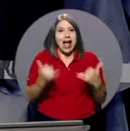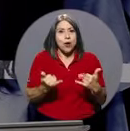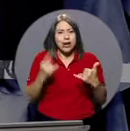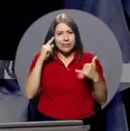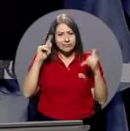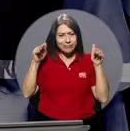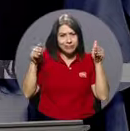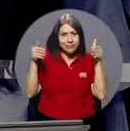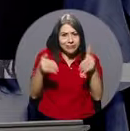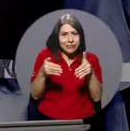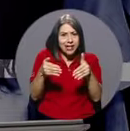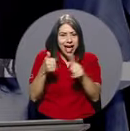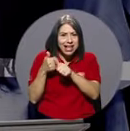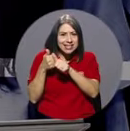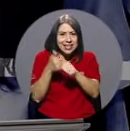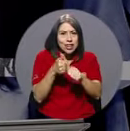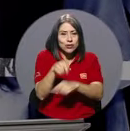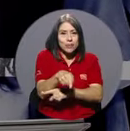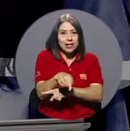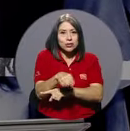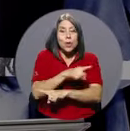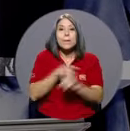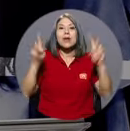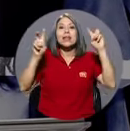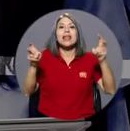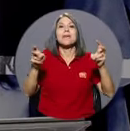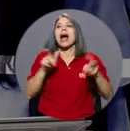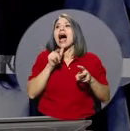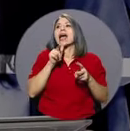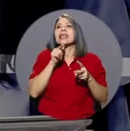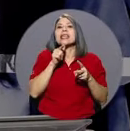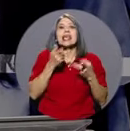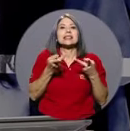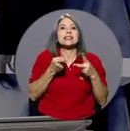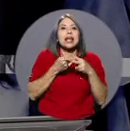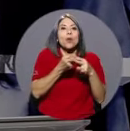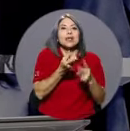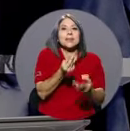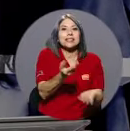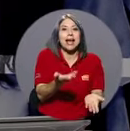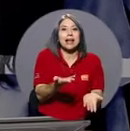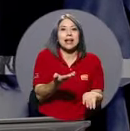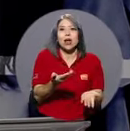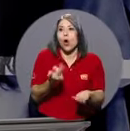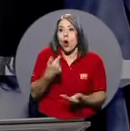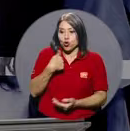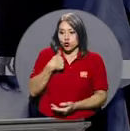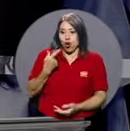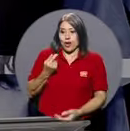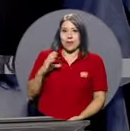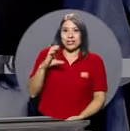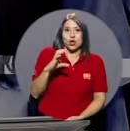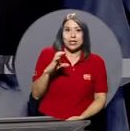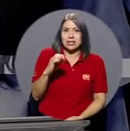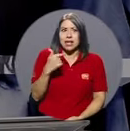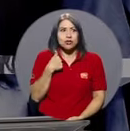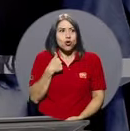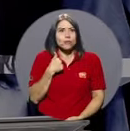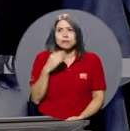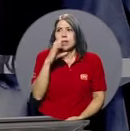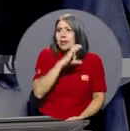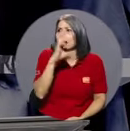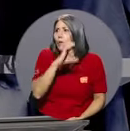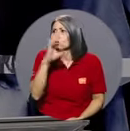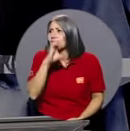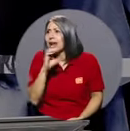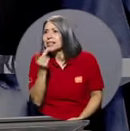han sumergido en eso y han seguido ese paso. El tema es, ¿a quién se lo vas a prestar? ¿O por qué yo voy a tener como inversionista ir a buscar ese dinero?